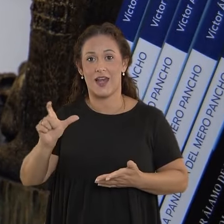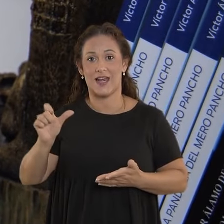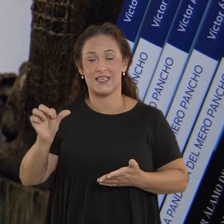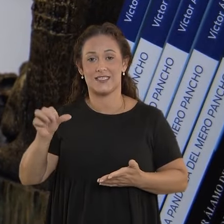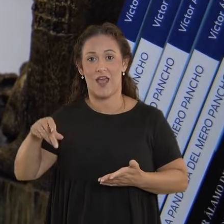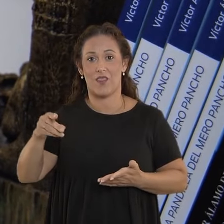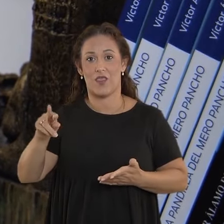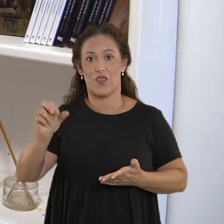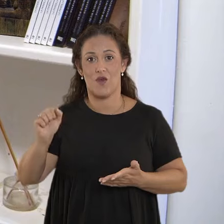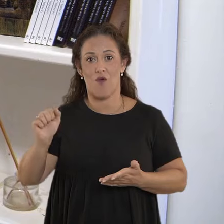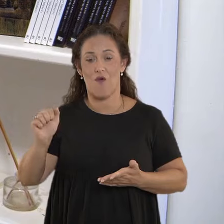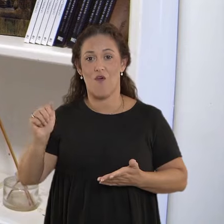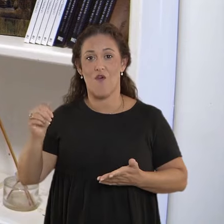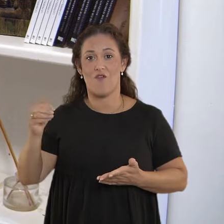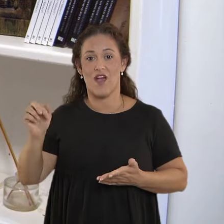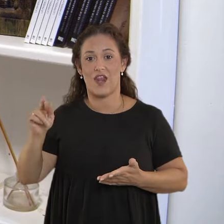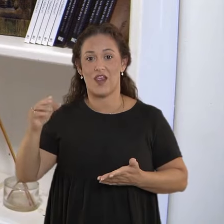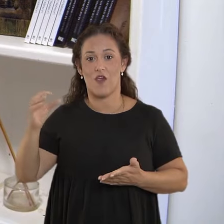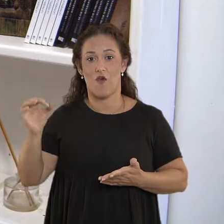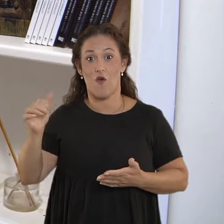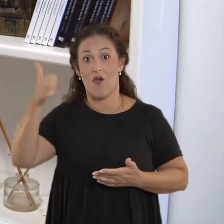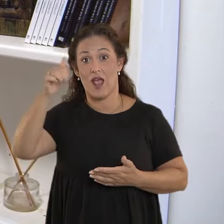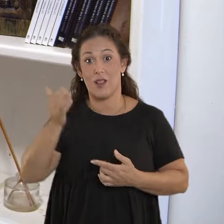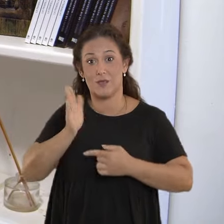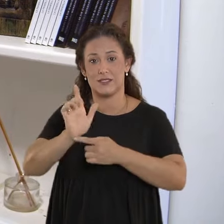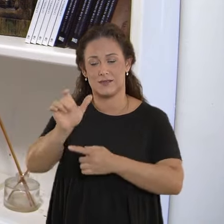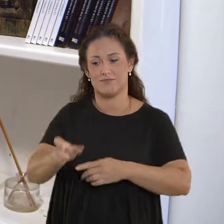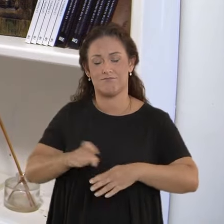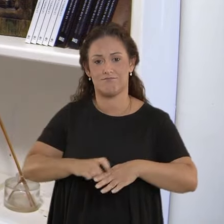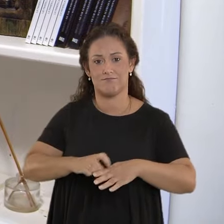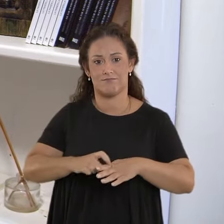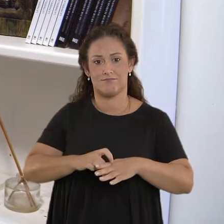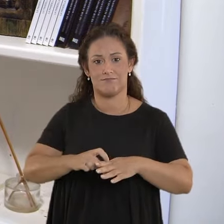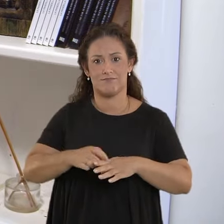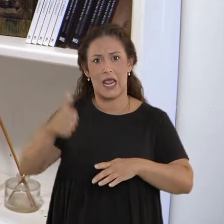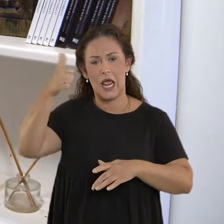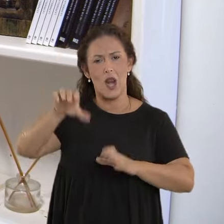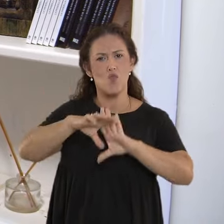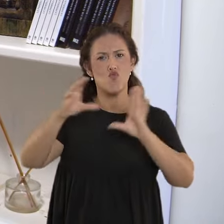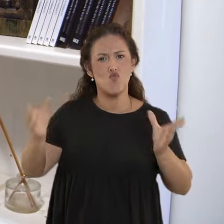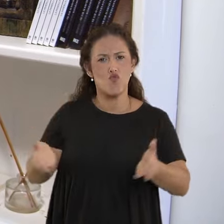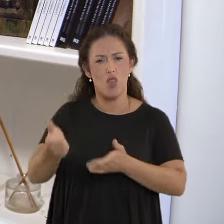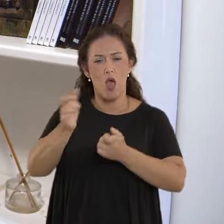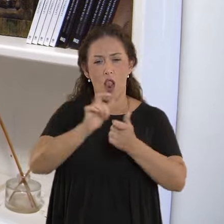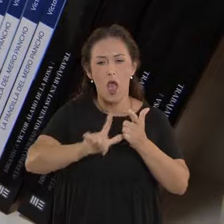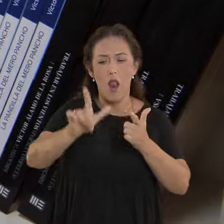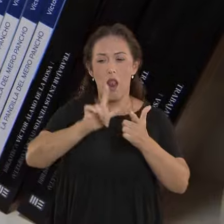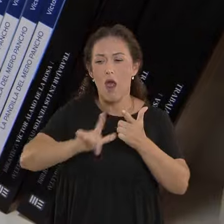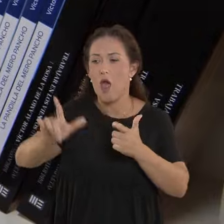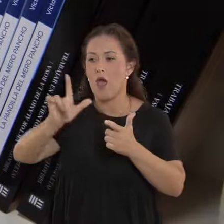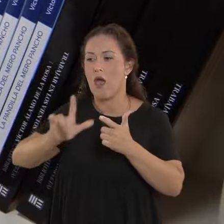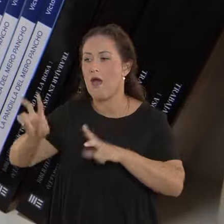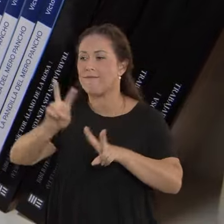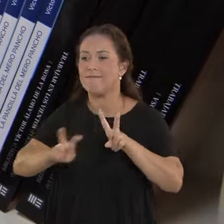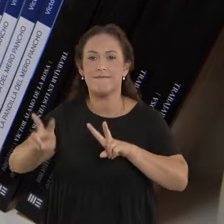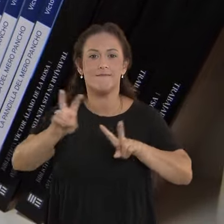Baricco. Baricco nos presenta aquí un personaje que se llama Hervé Goncourt, que se recorre medio mundo en